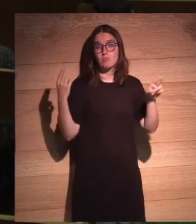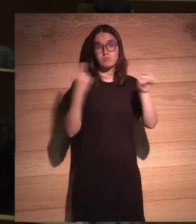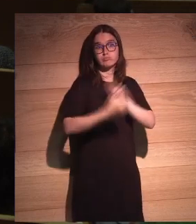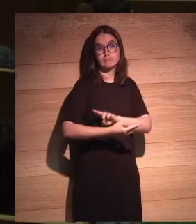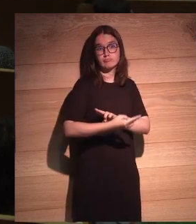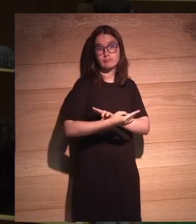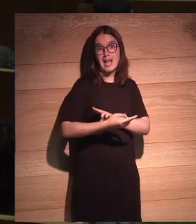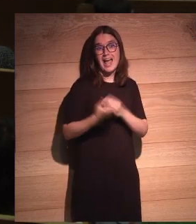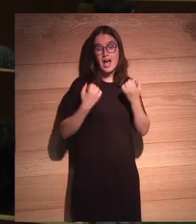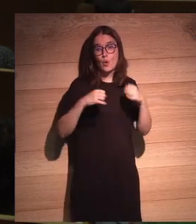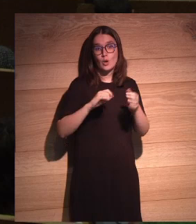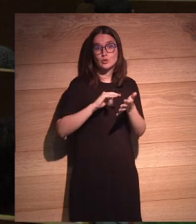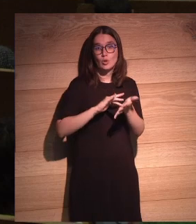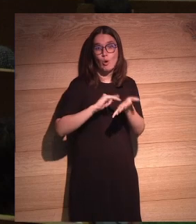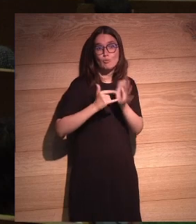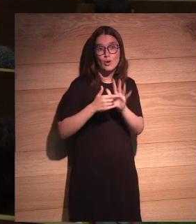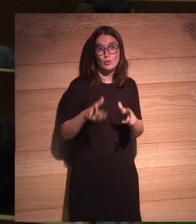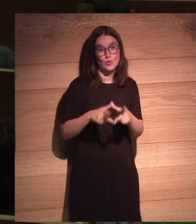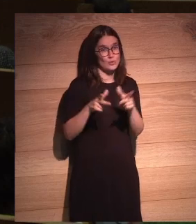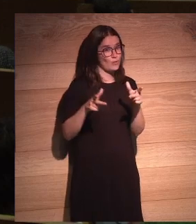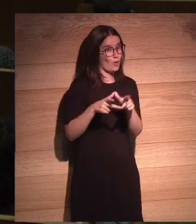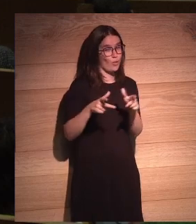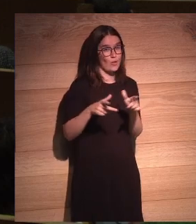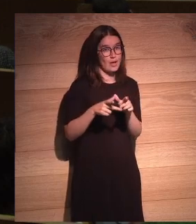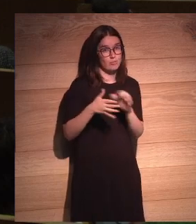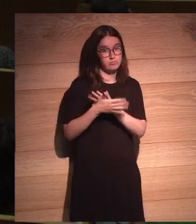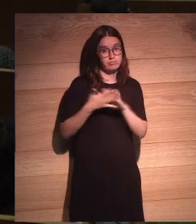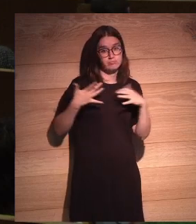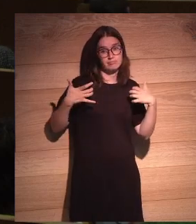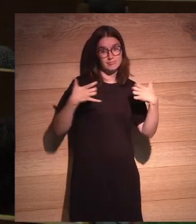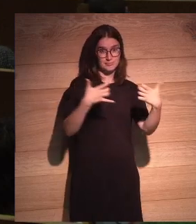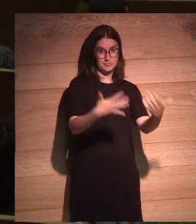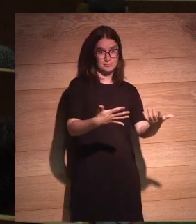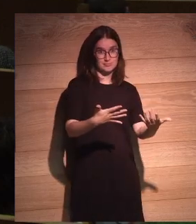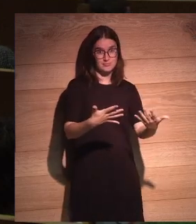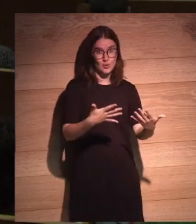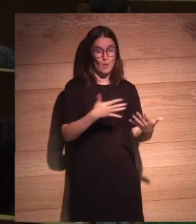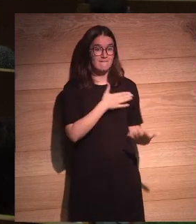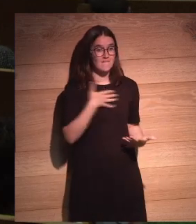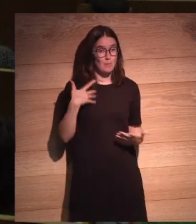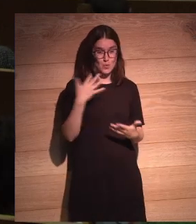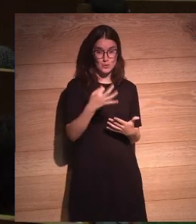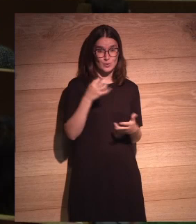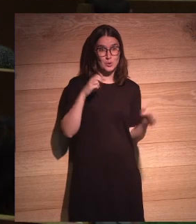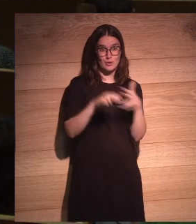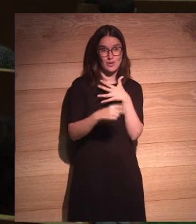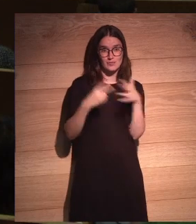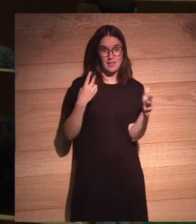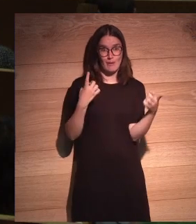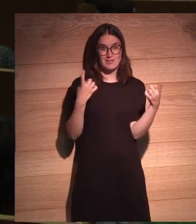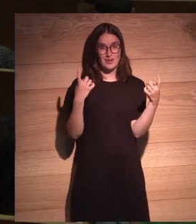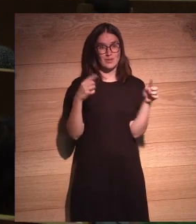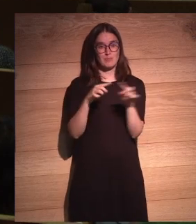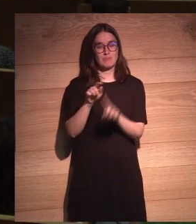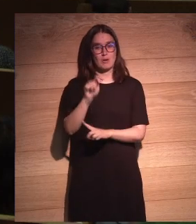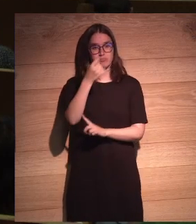responden, a pesar de ser un proyecto social, con la celeridad, con la agilidad, con la predisposición y la transparencia que hace falta